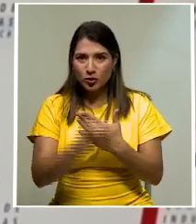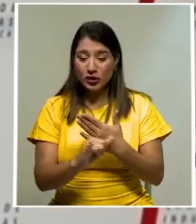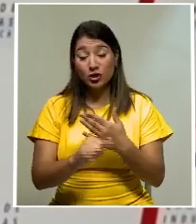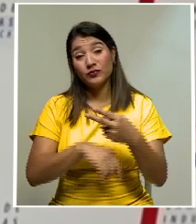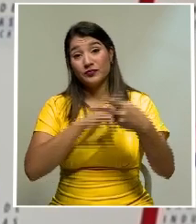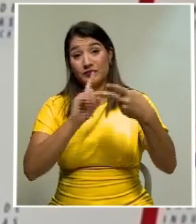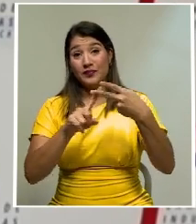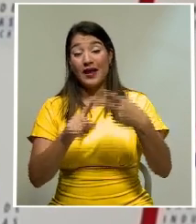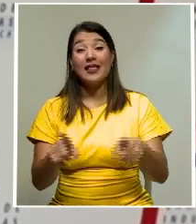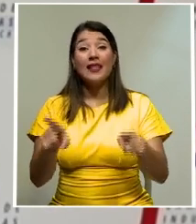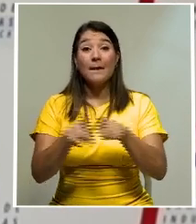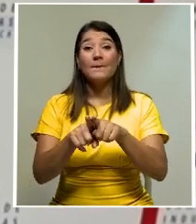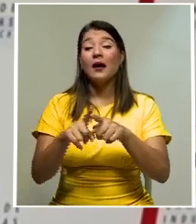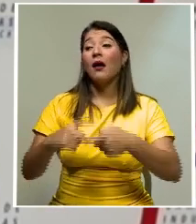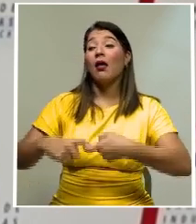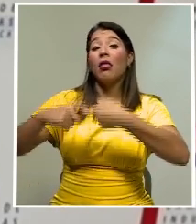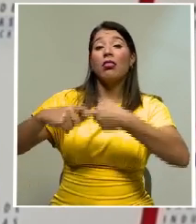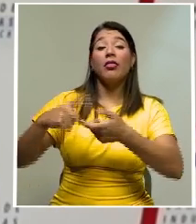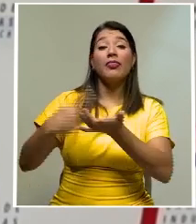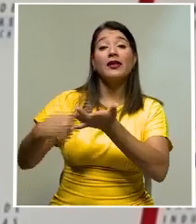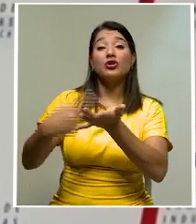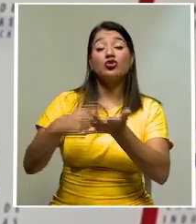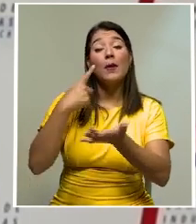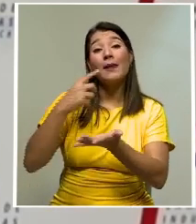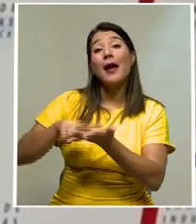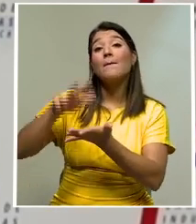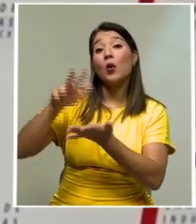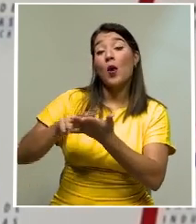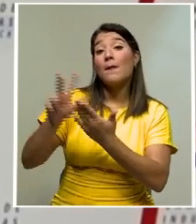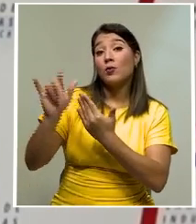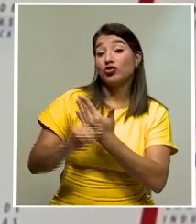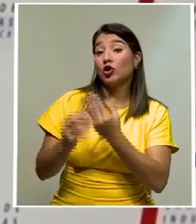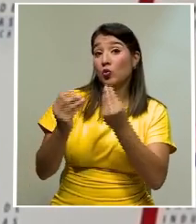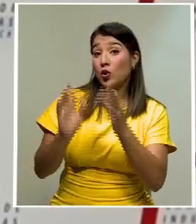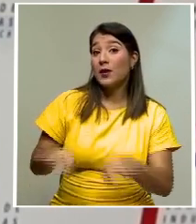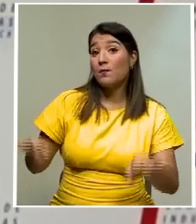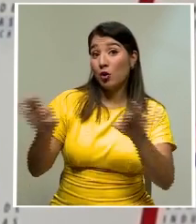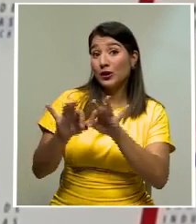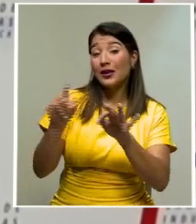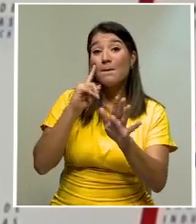lado, paraliza la discusión y aprobación de importantes iniciativas,